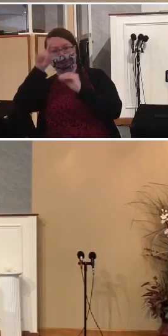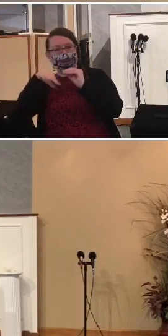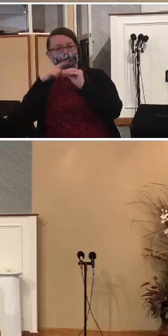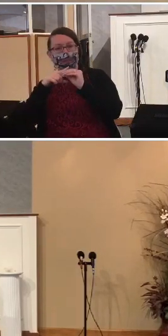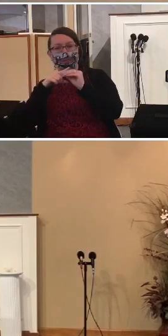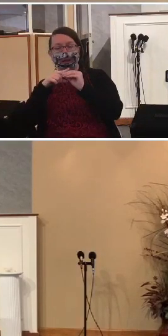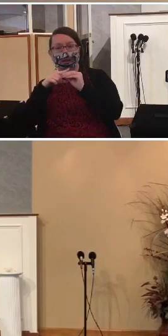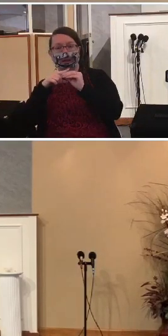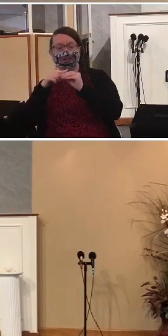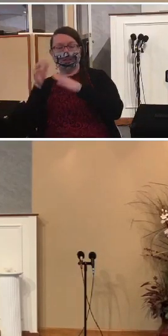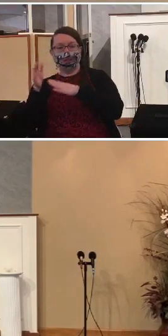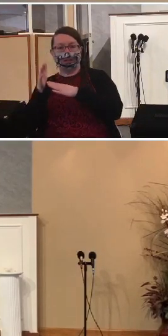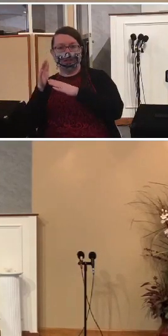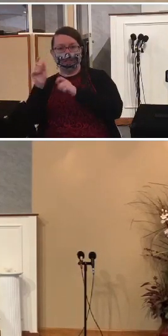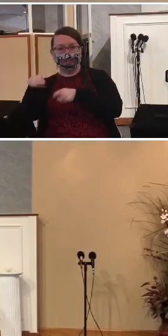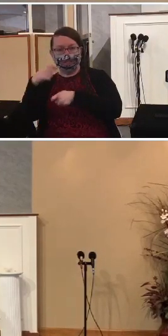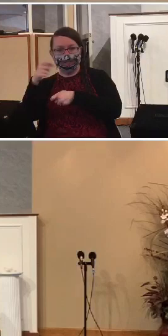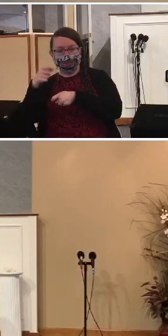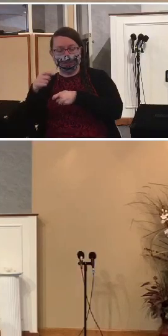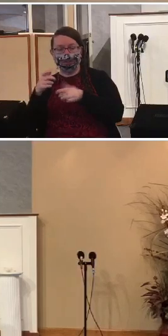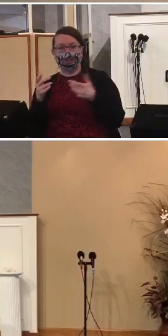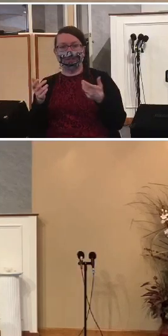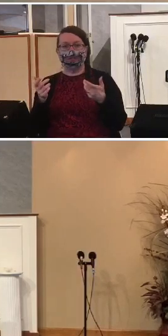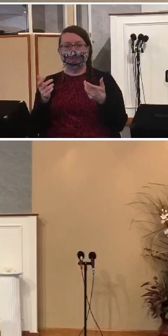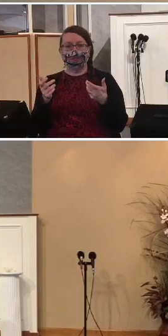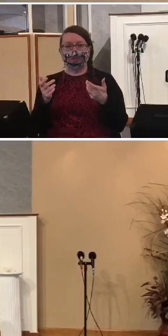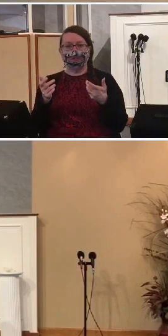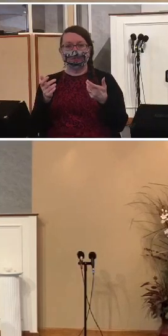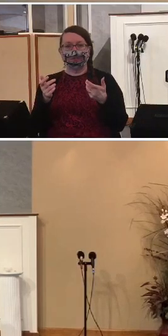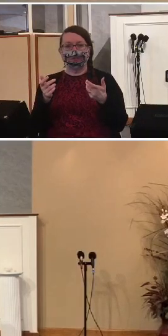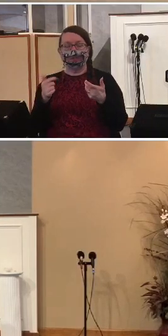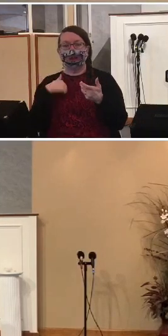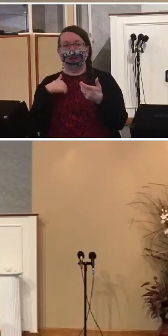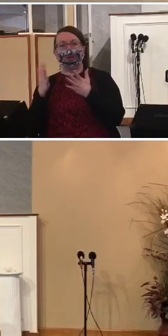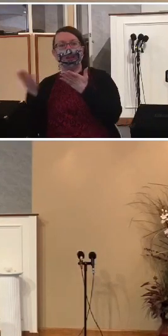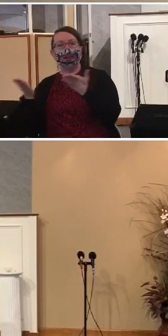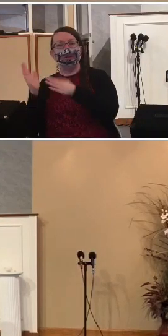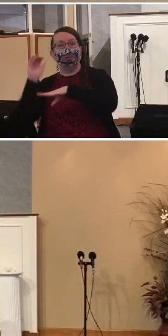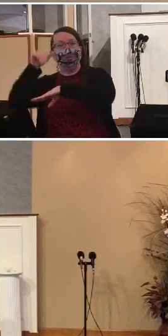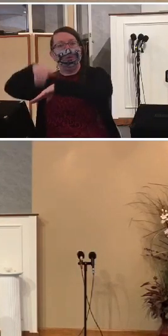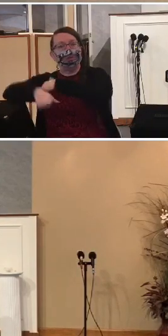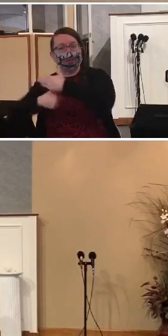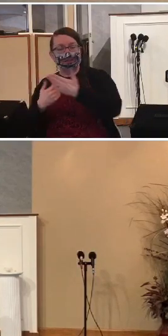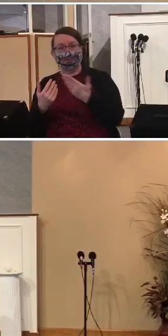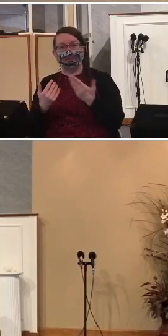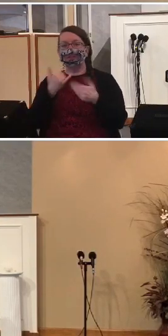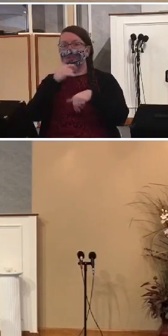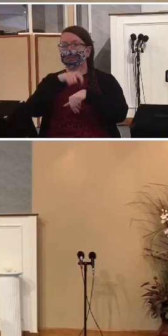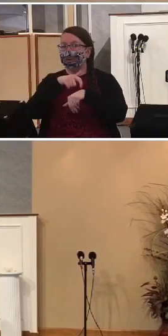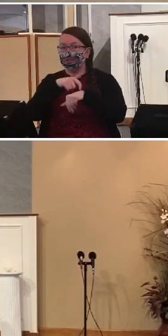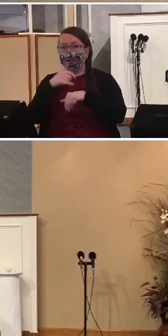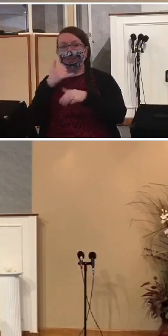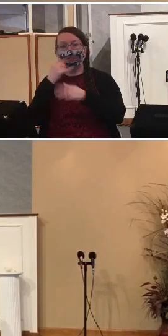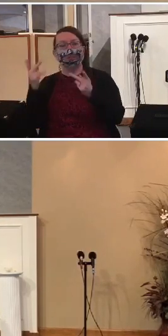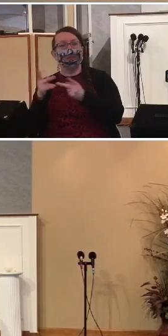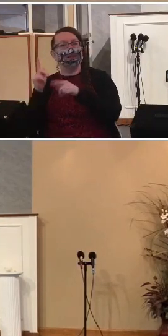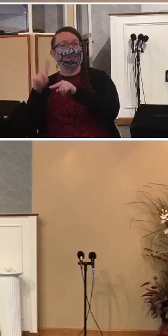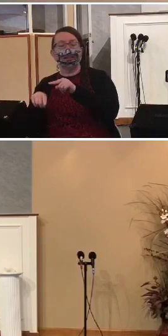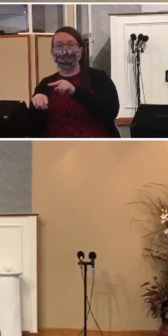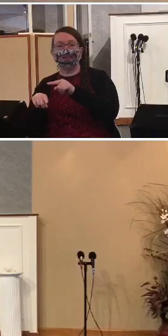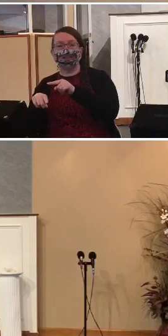Y yo he estado aquí toda la noche y no atrapé pescado. Vamos. Pedro era un hombre